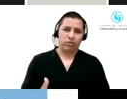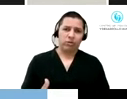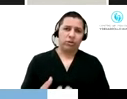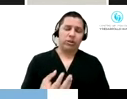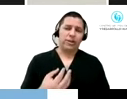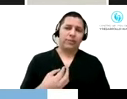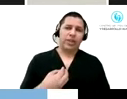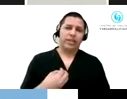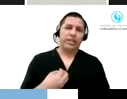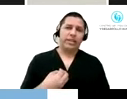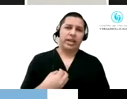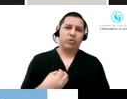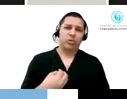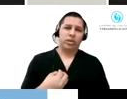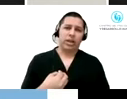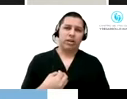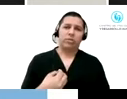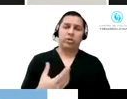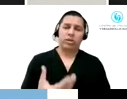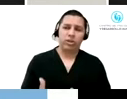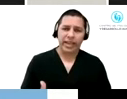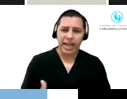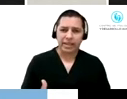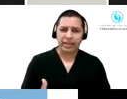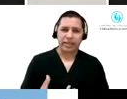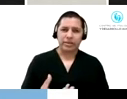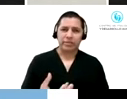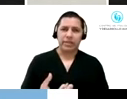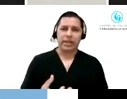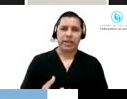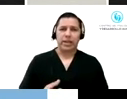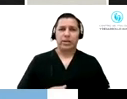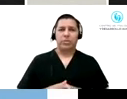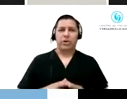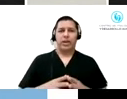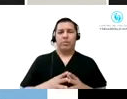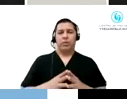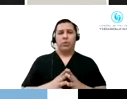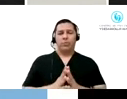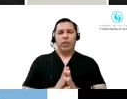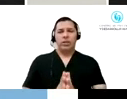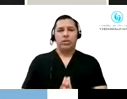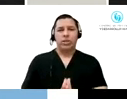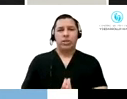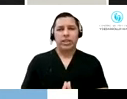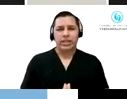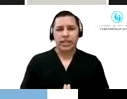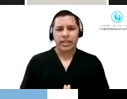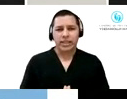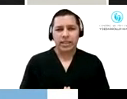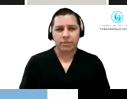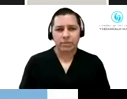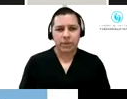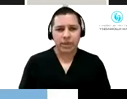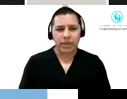somos adultos. Así llegamos a los procesos de crianza, ¿verdad? Por ejemplo, doña